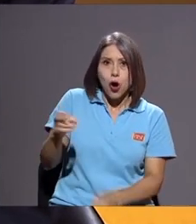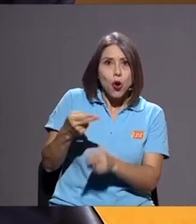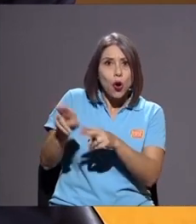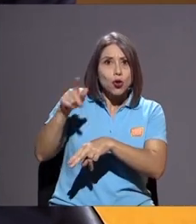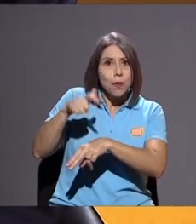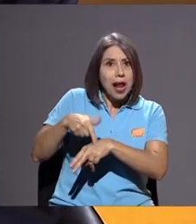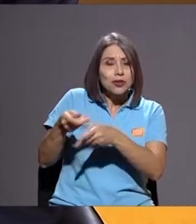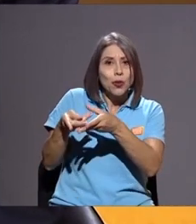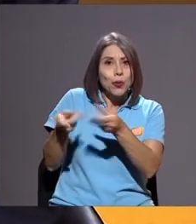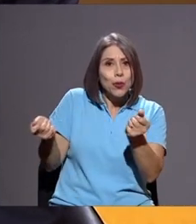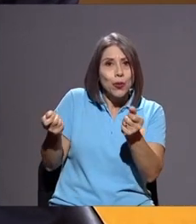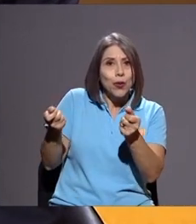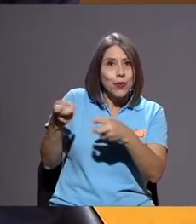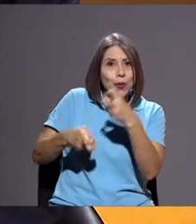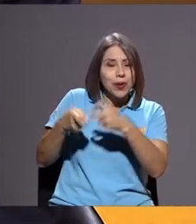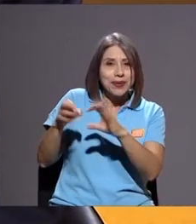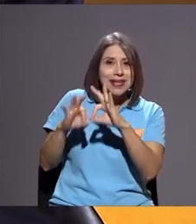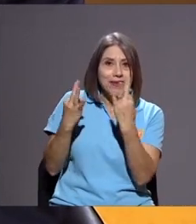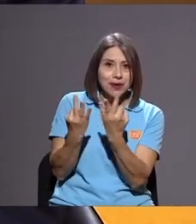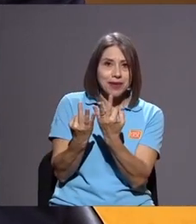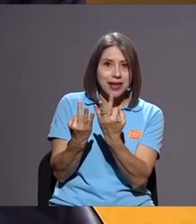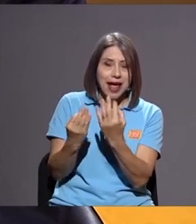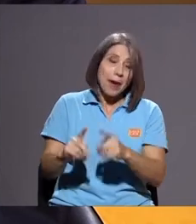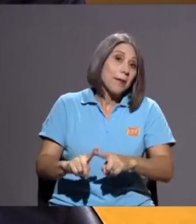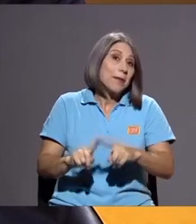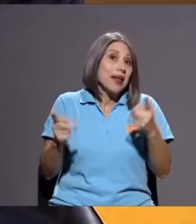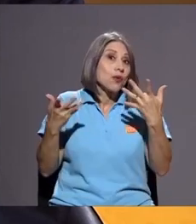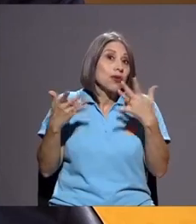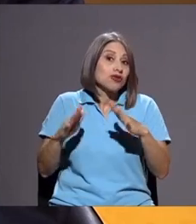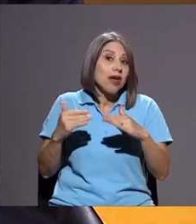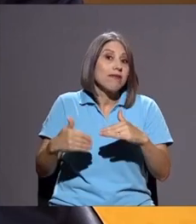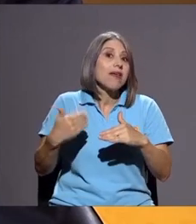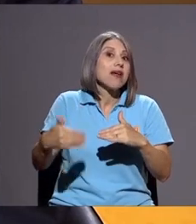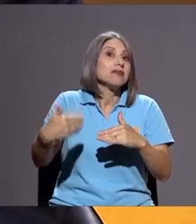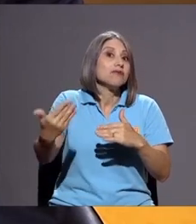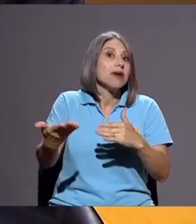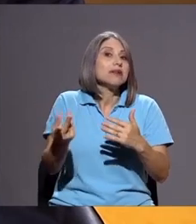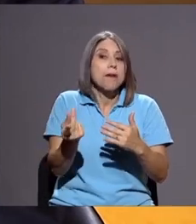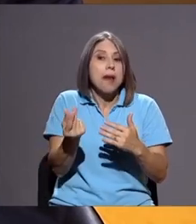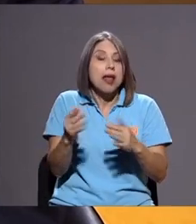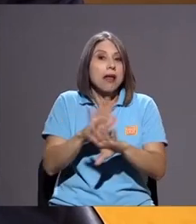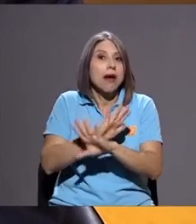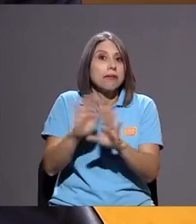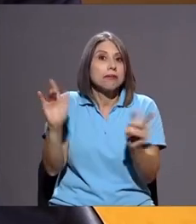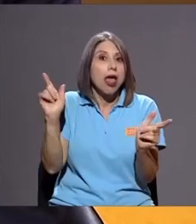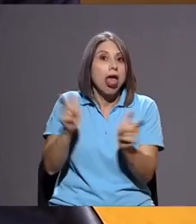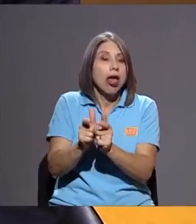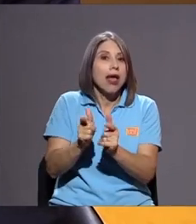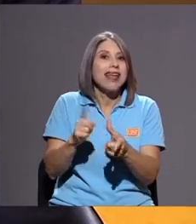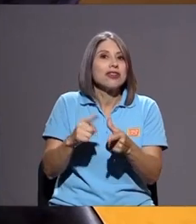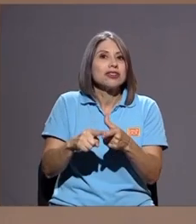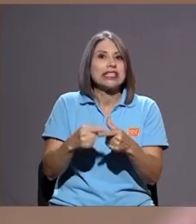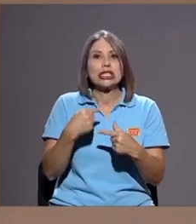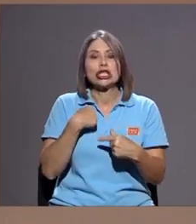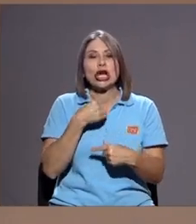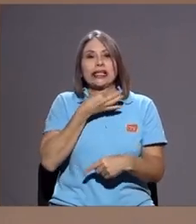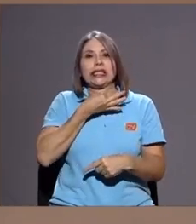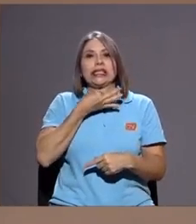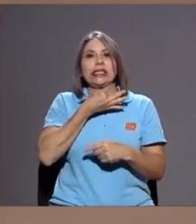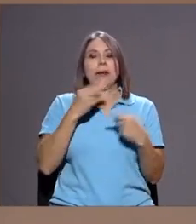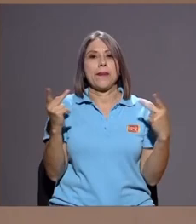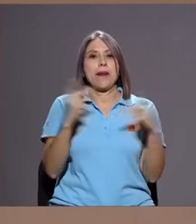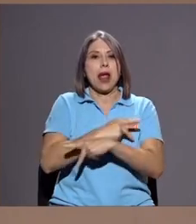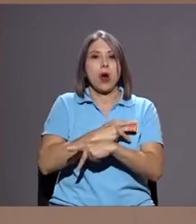los problemas de la familia pero una vez que pase que use ese préstamo voy a estar peor porque voy a encontrarme con una